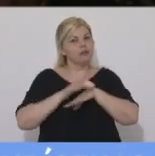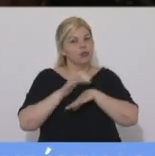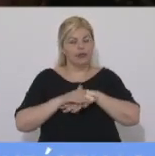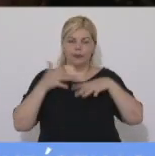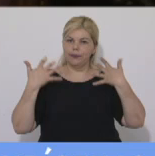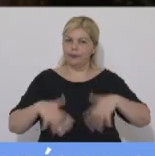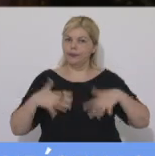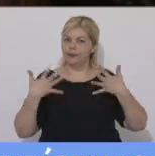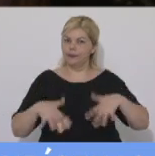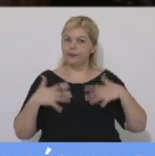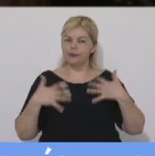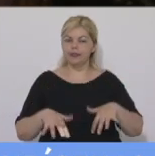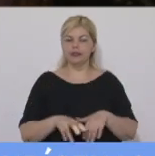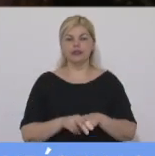responsabilidad.